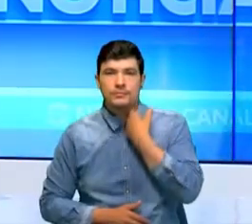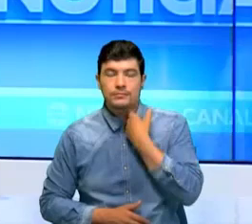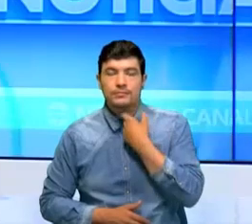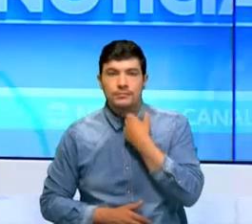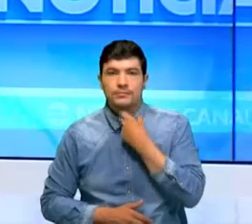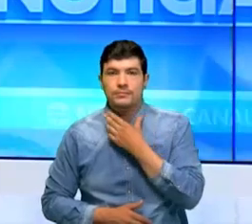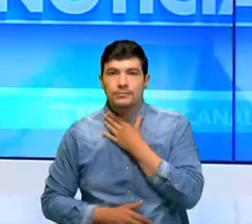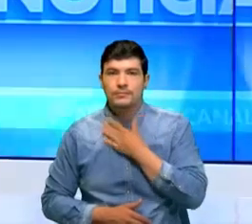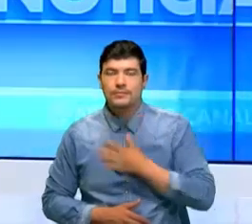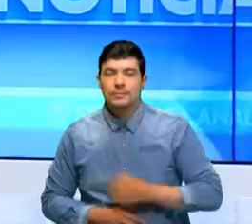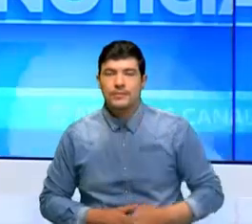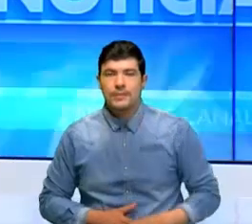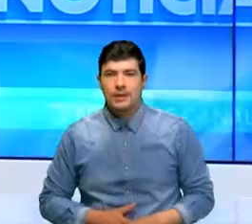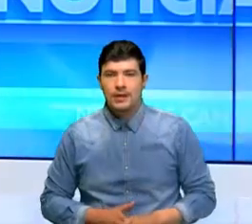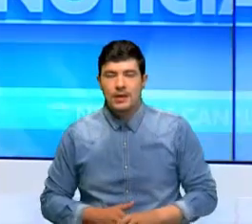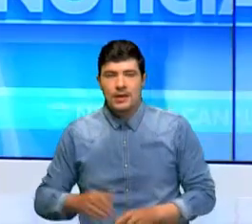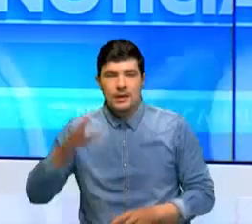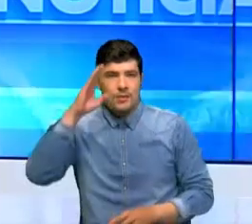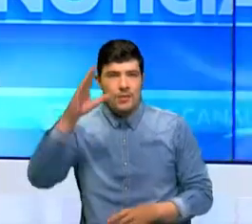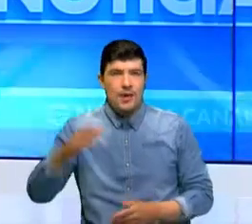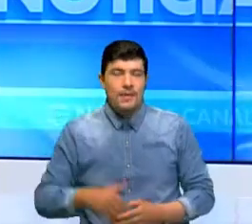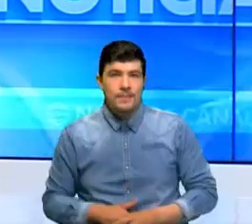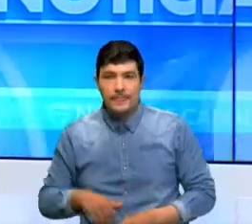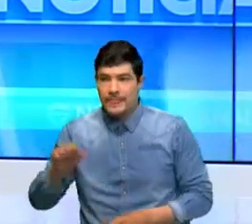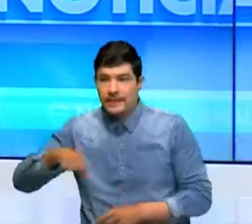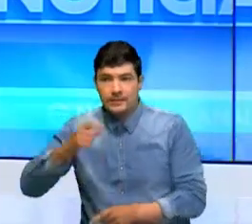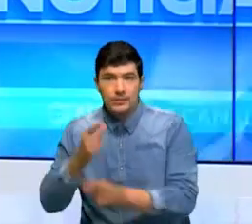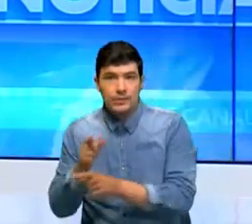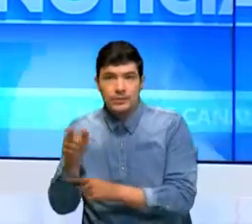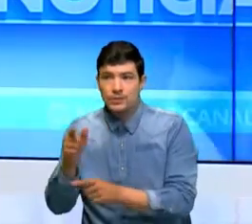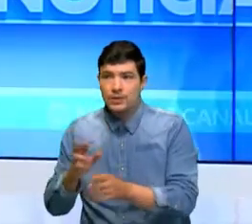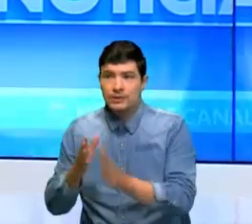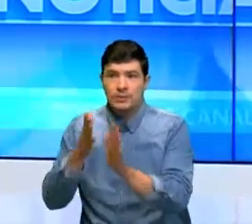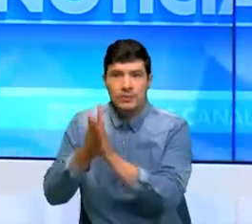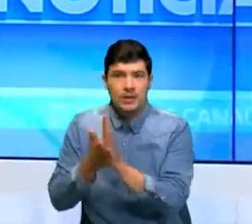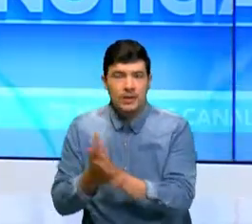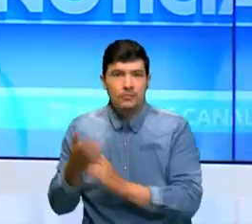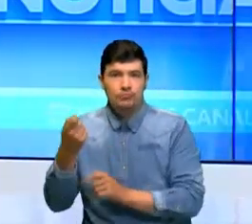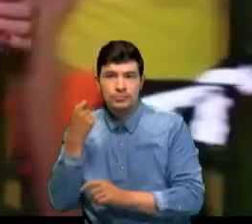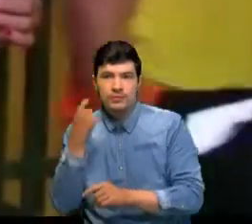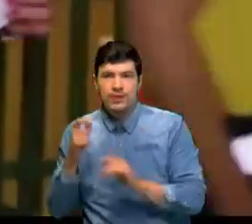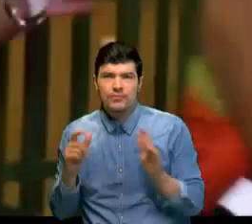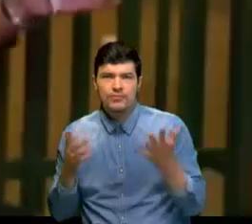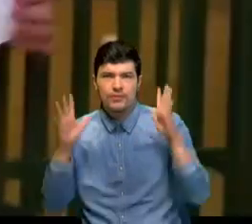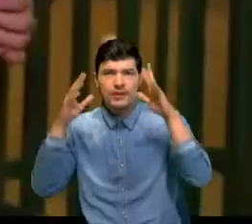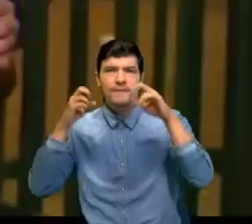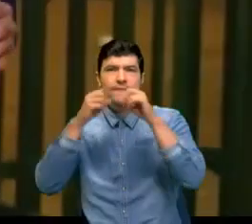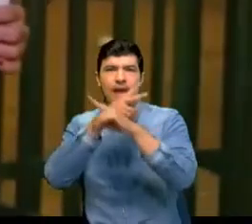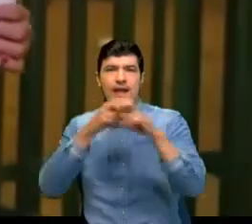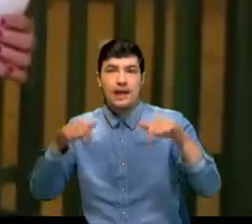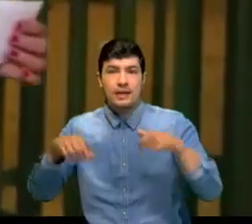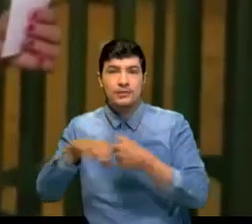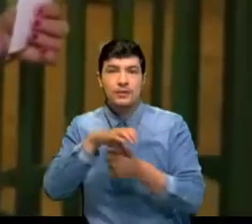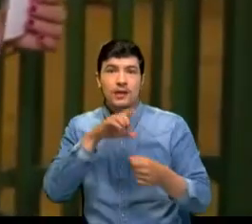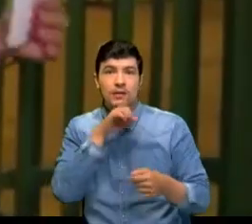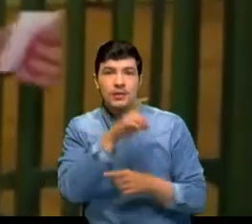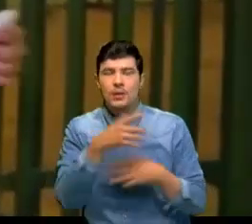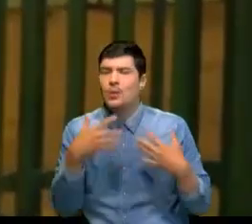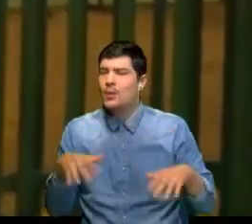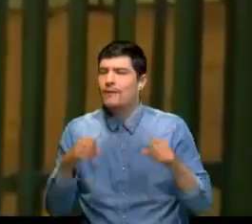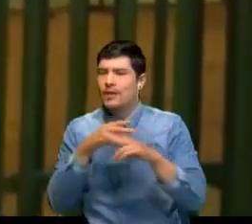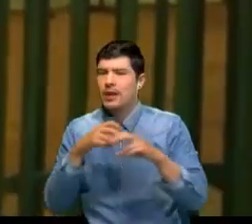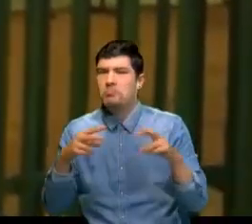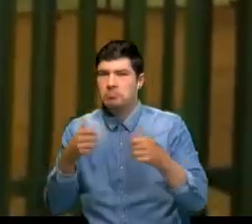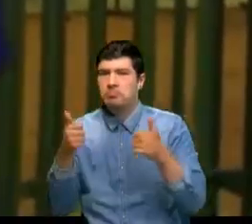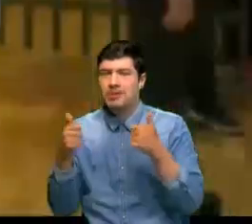de las ferias de bucaramanga no se reportaron personas lesionadas por riñas callejeras según la policía durante las ferias se